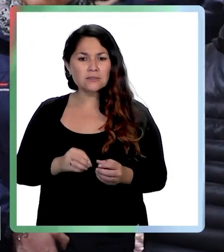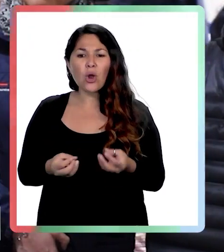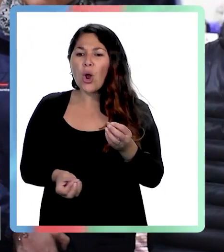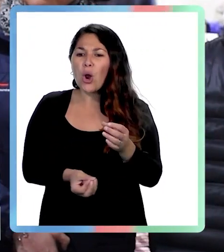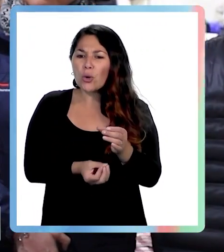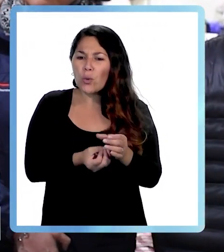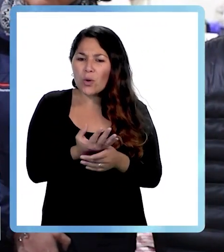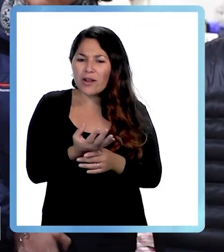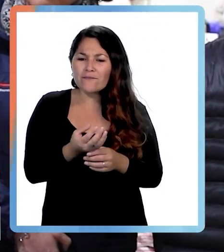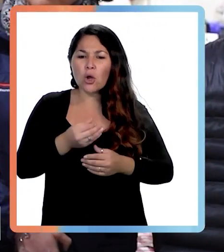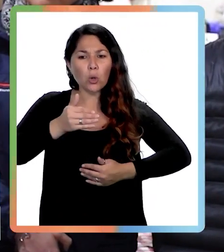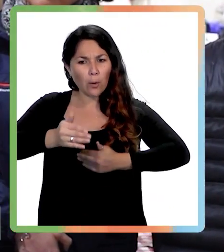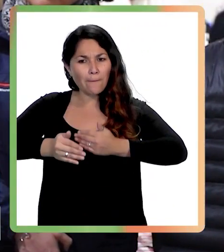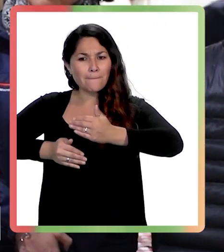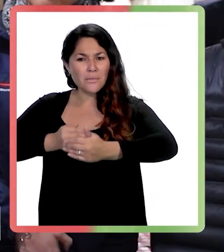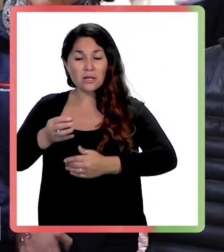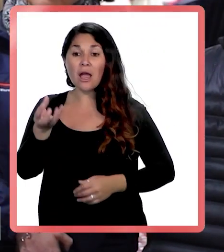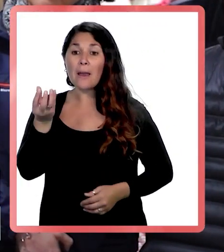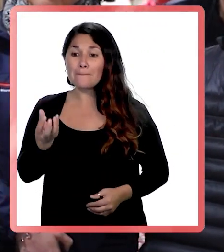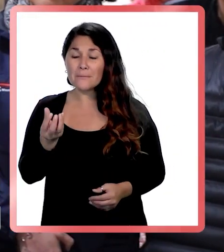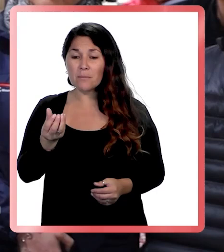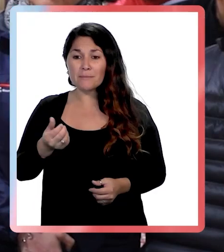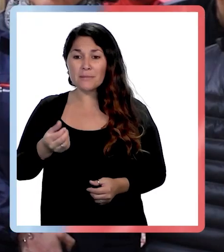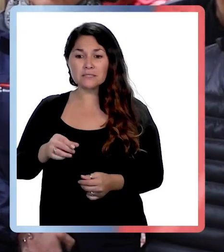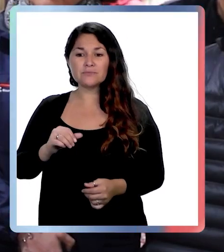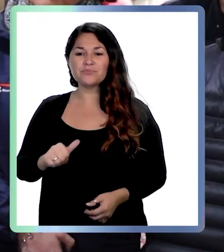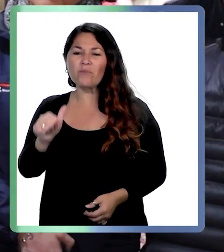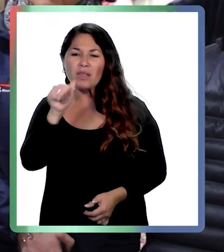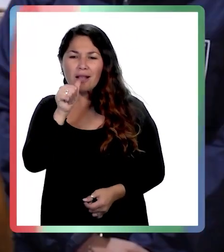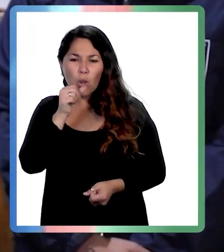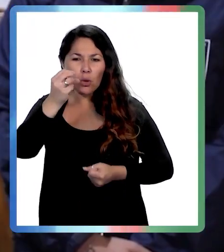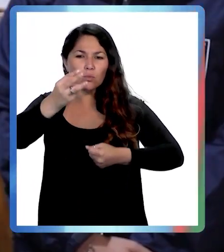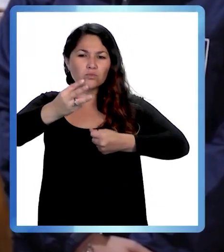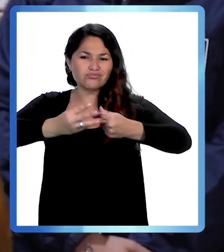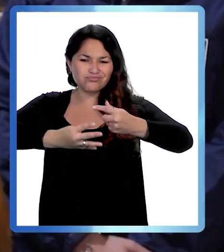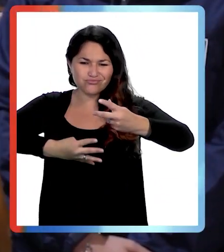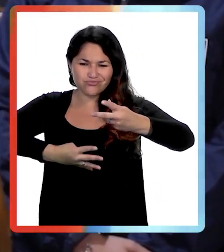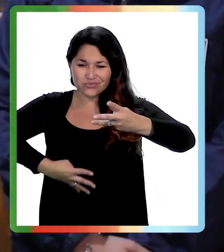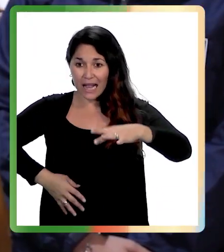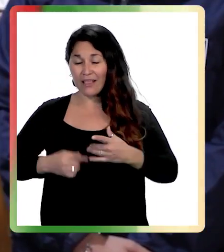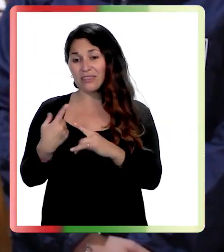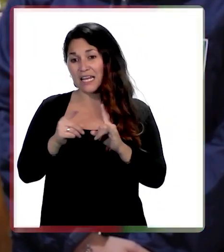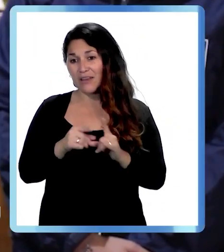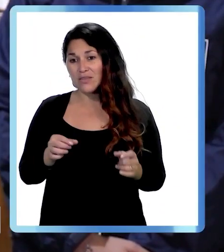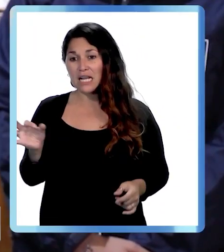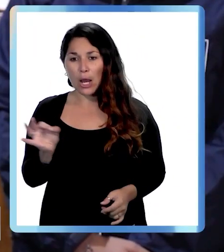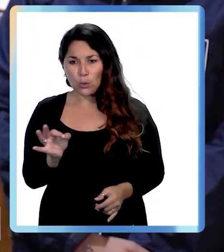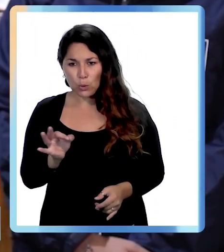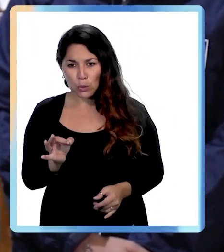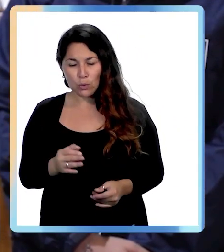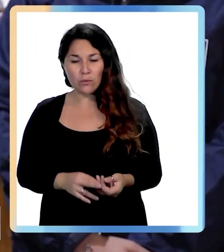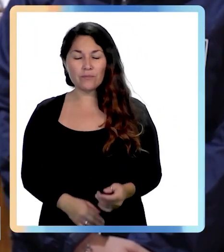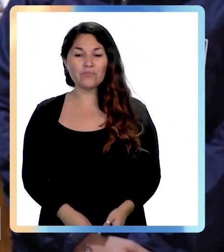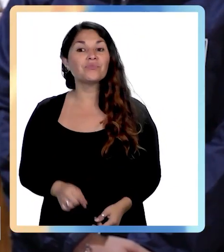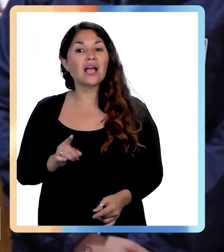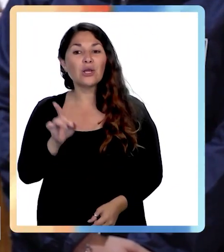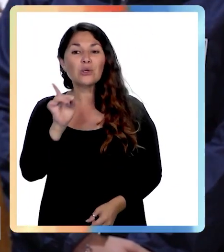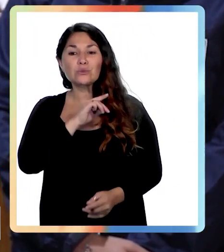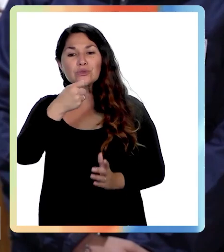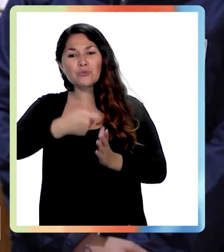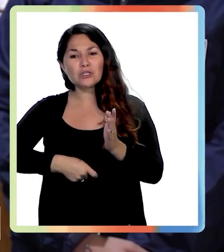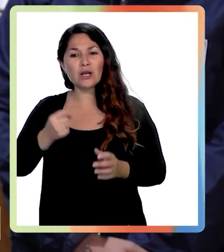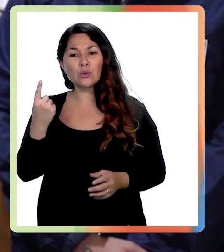cultivos anuales, papas, cereales y, por cierto, las legumbres. La canasta básica de alimentos en el último mes tuvo una baja